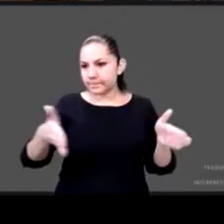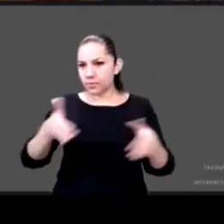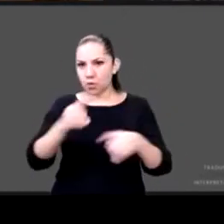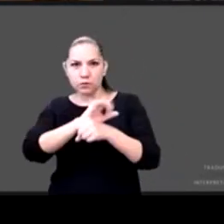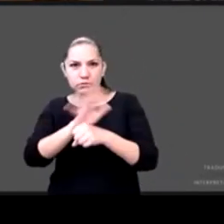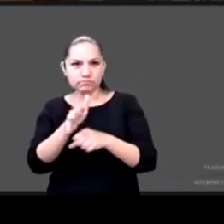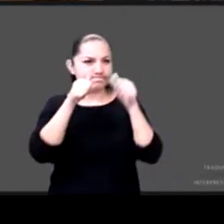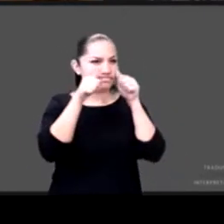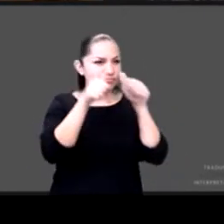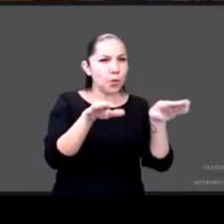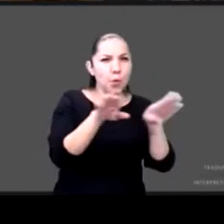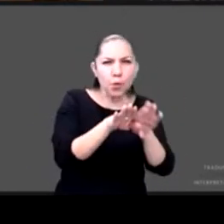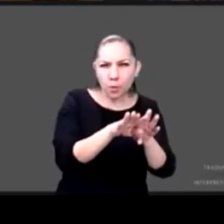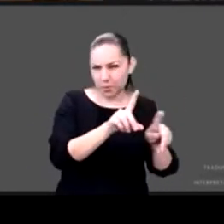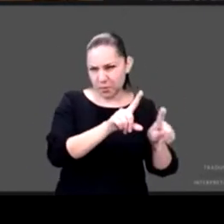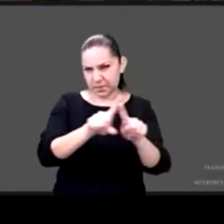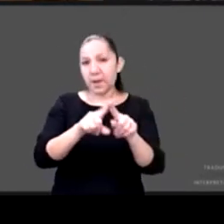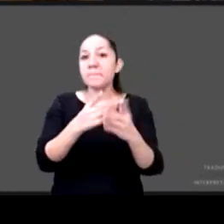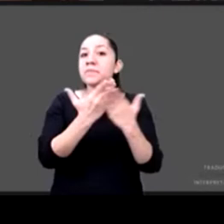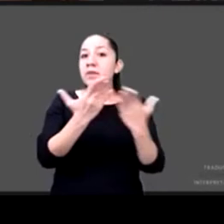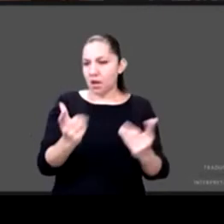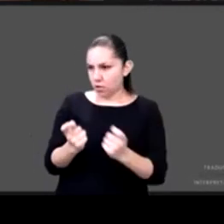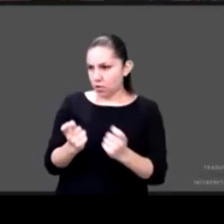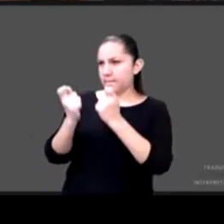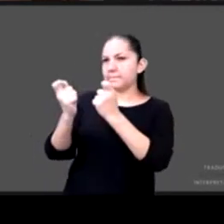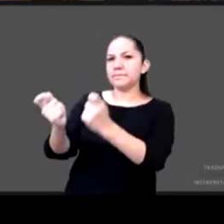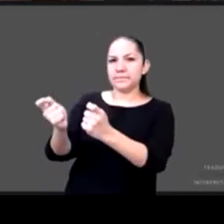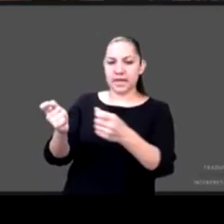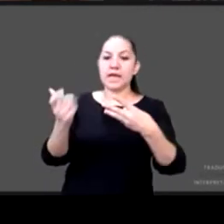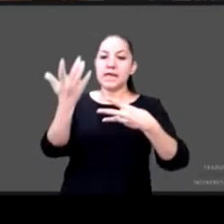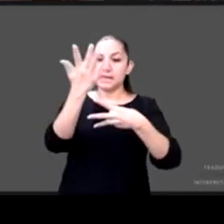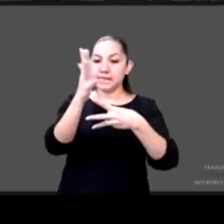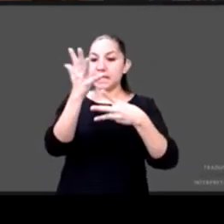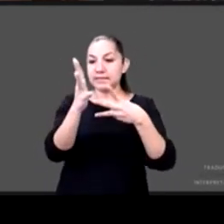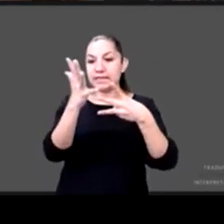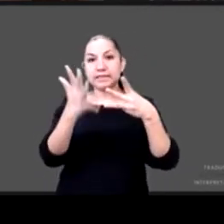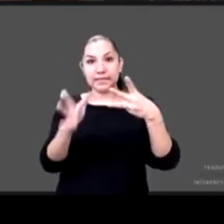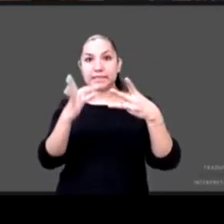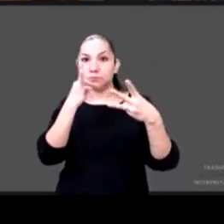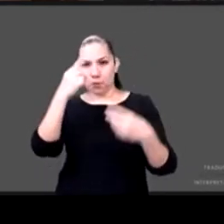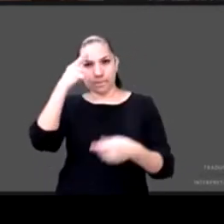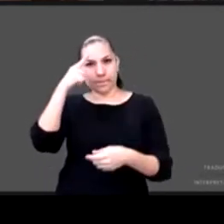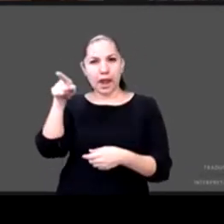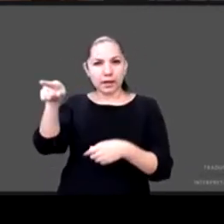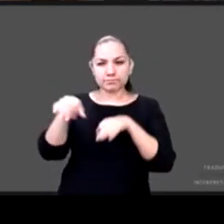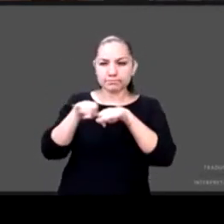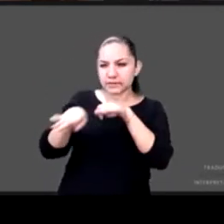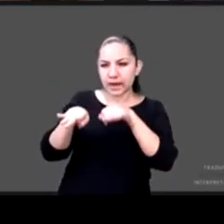por 10 minutos a cada una y que nos presenten sus programas. Empezamos contigo, Isabel, por favor.